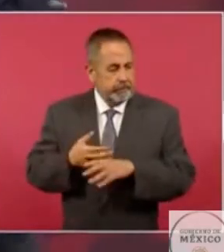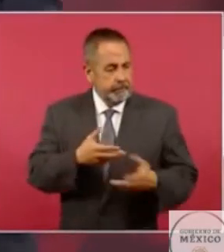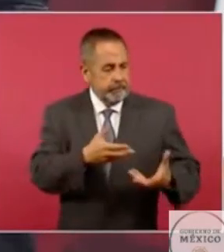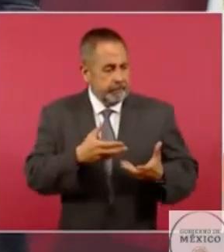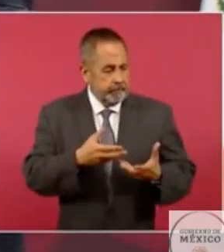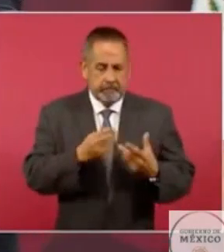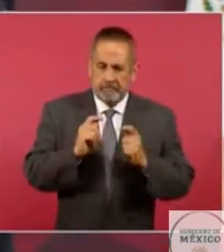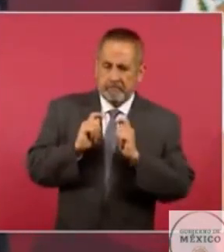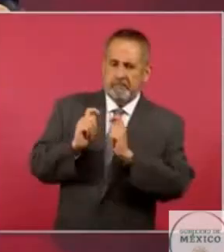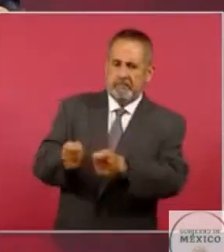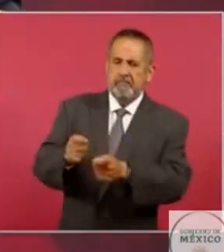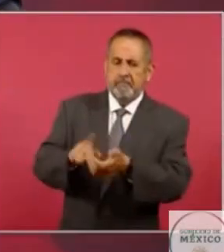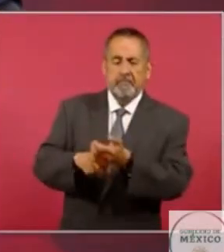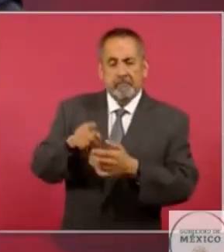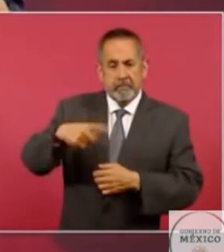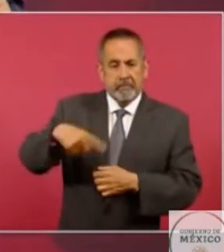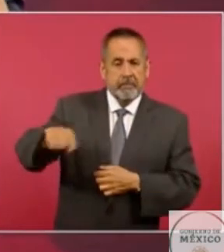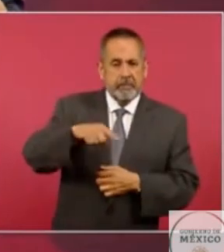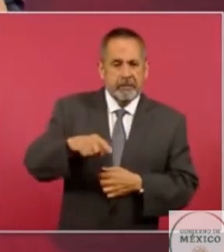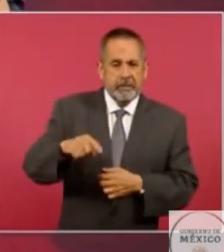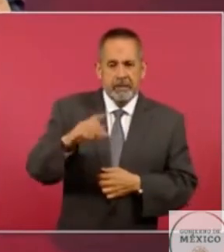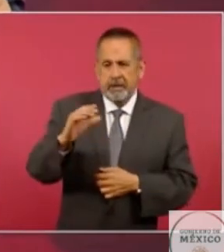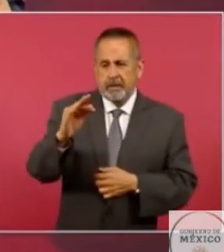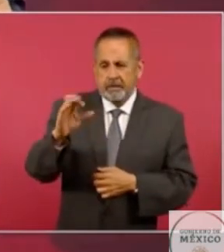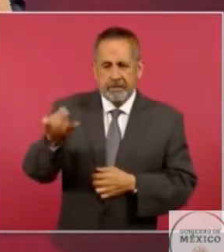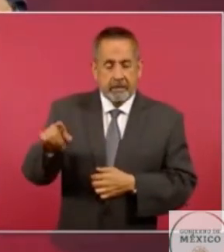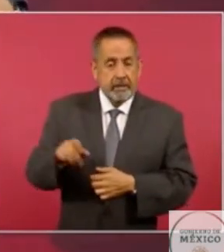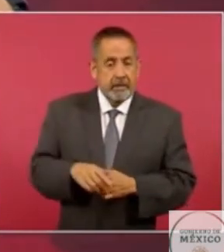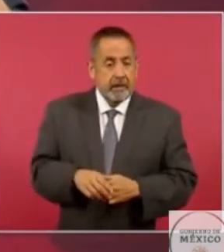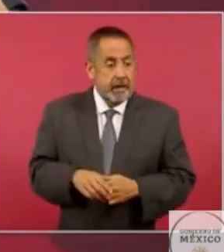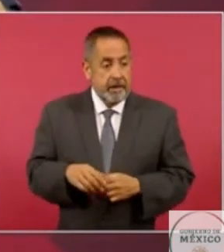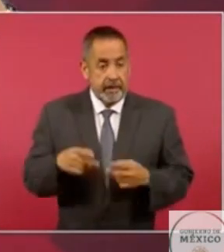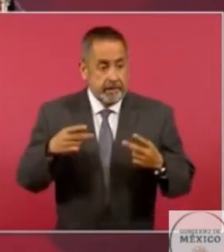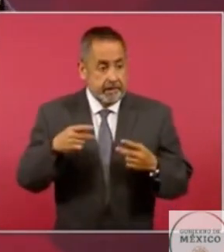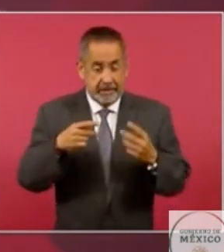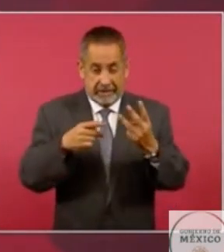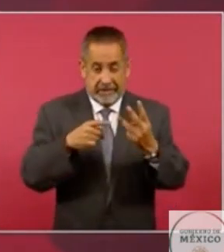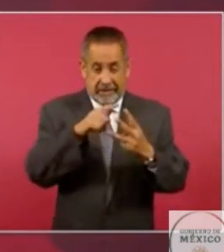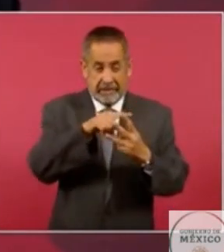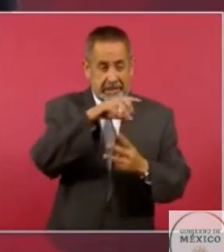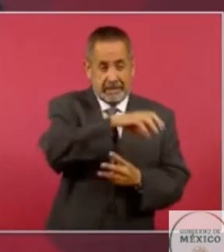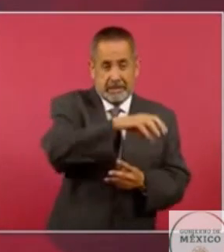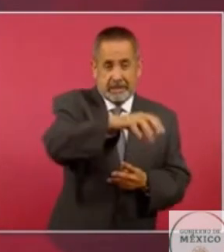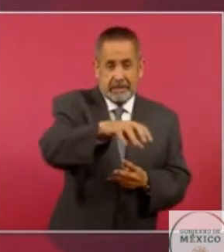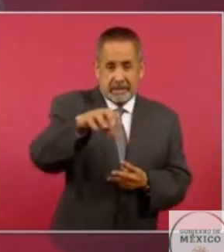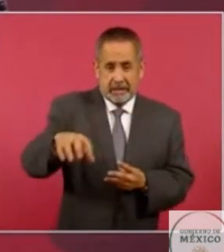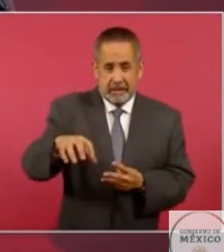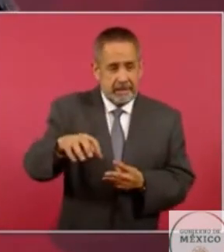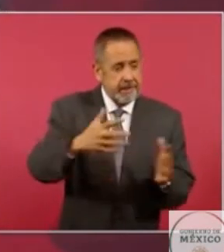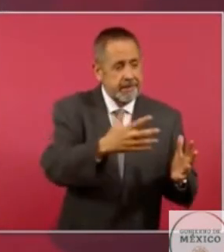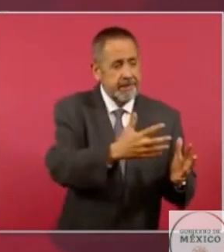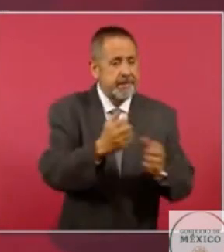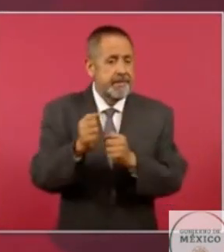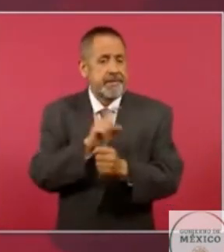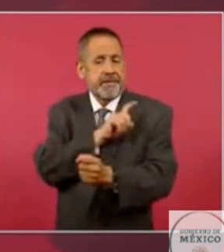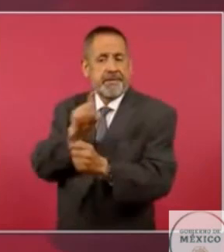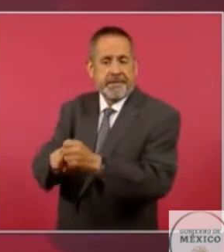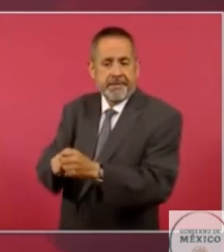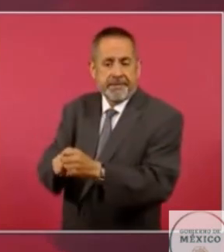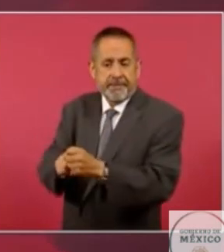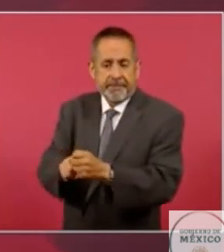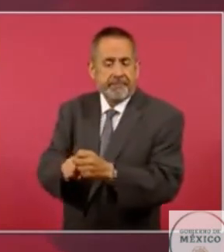los trabajadores de estas 13 plantas ya pertenecen al sindicato